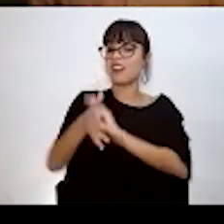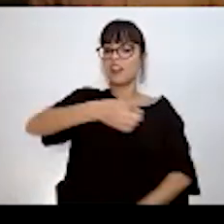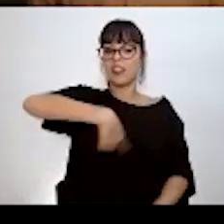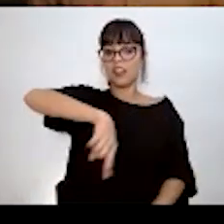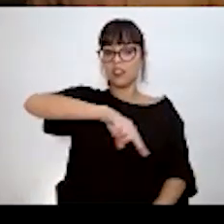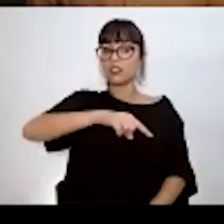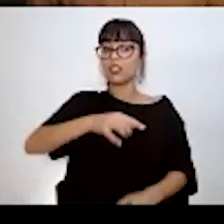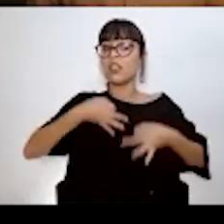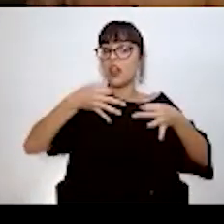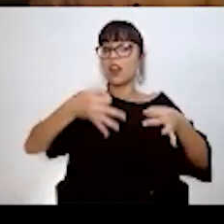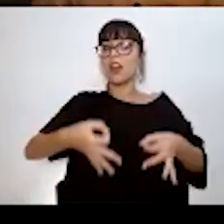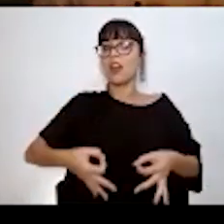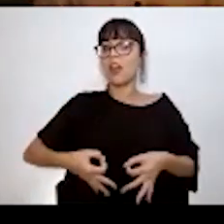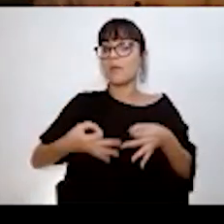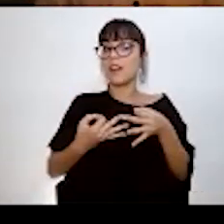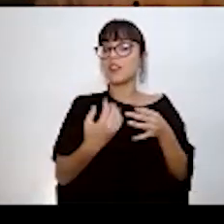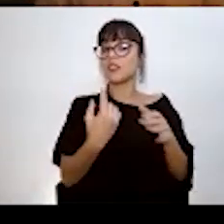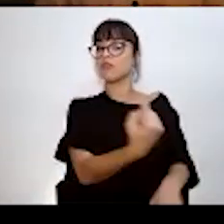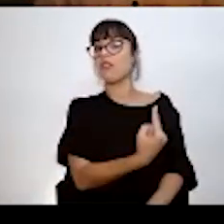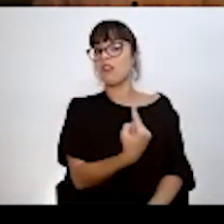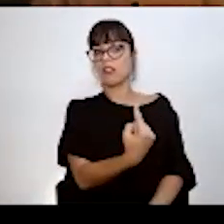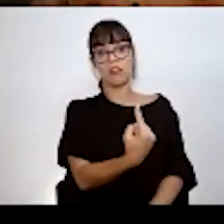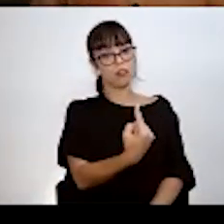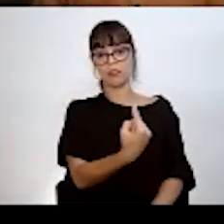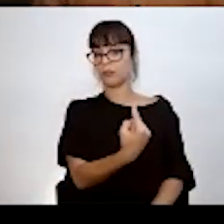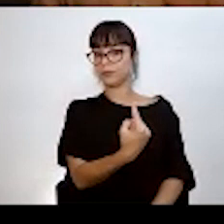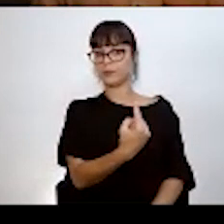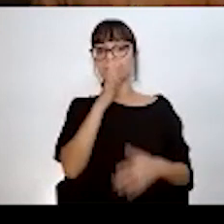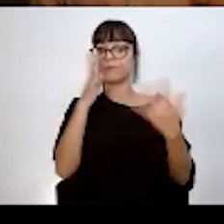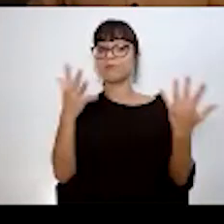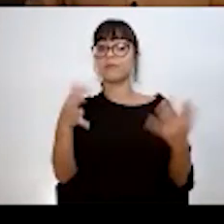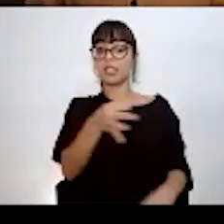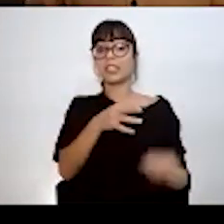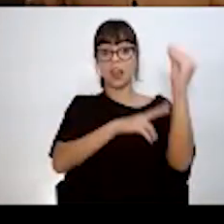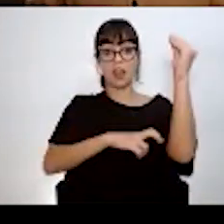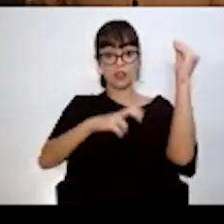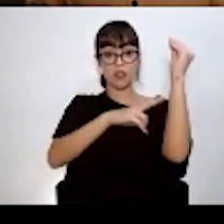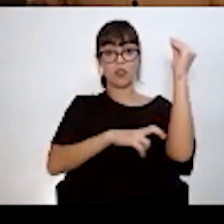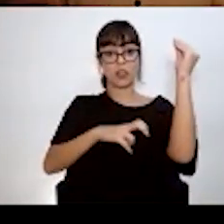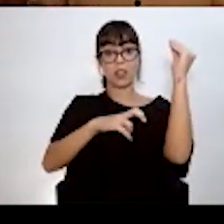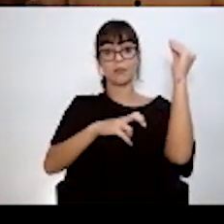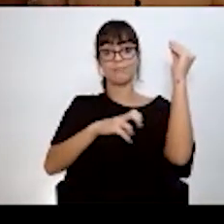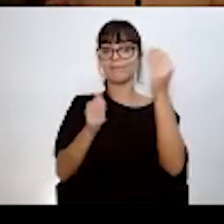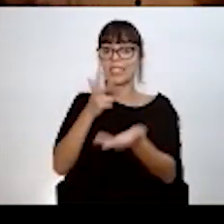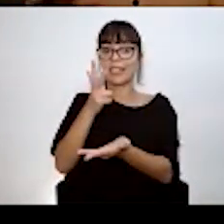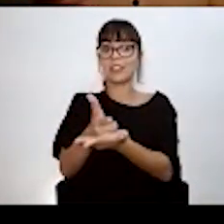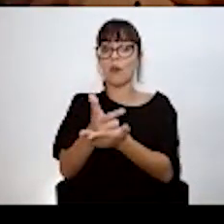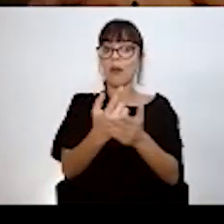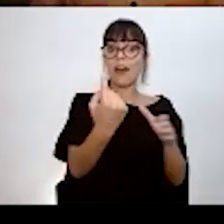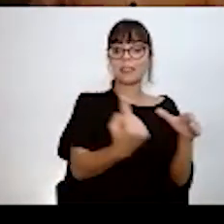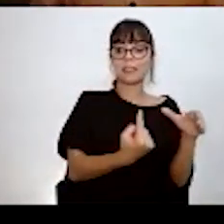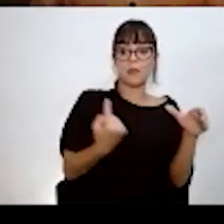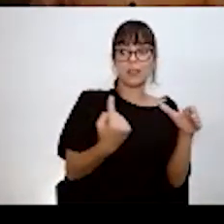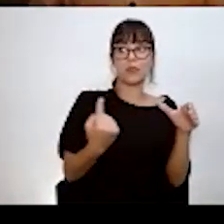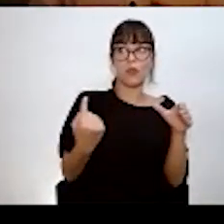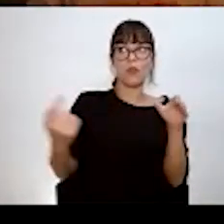tiempo. Ahora uno de los retos de la arqueología de islas es establecer un equilibrio entre aislamiento e interacción con